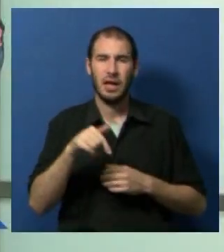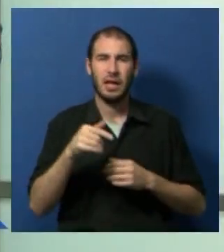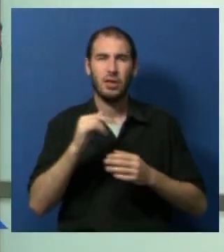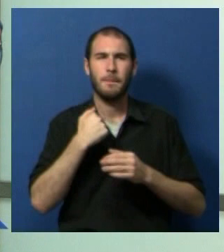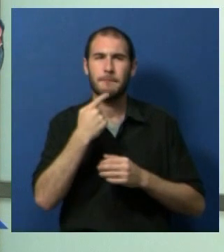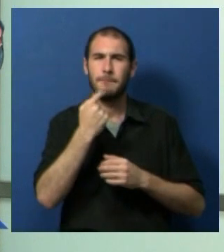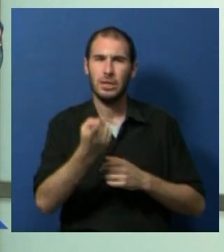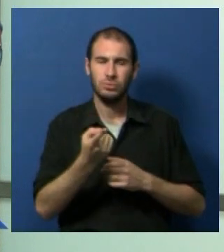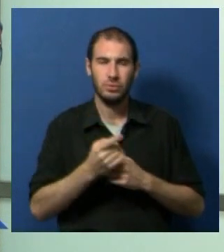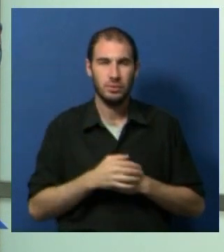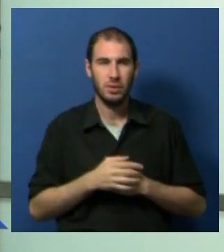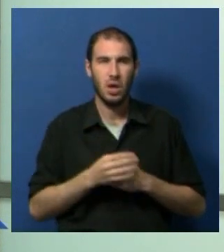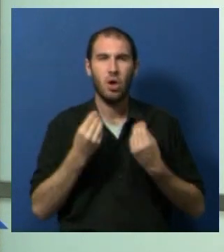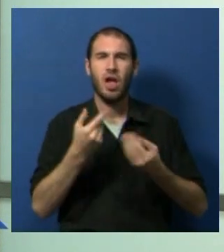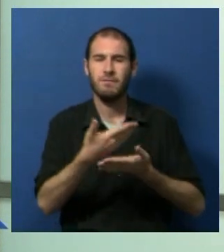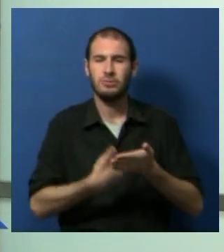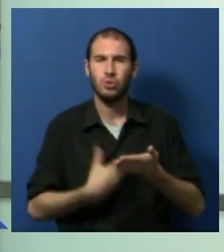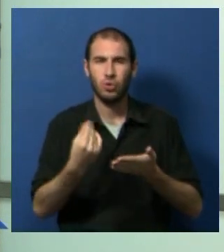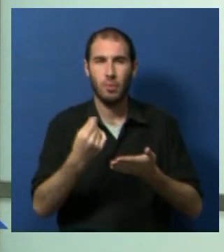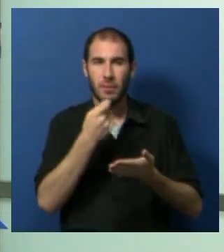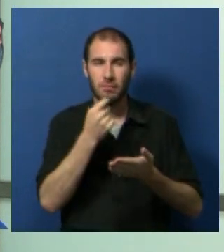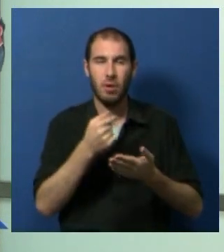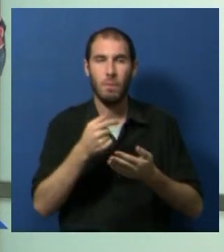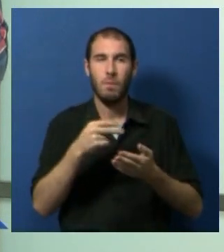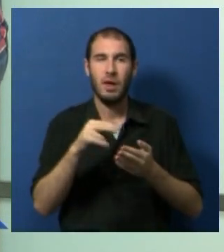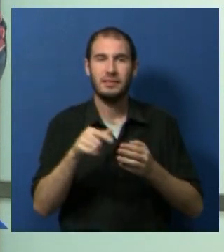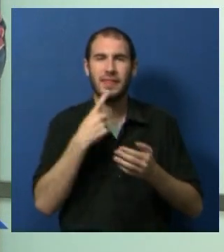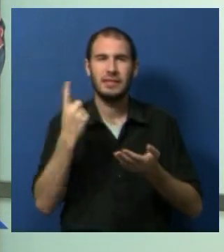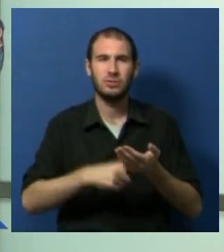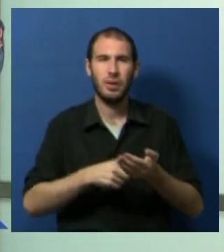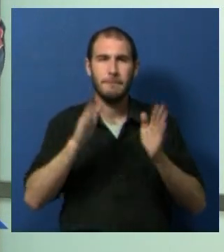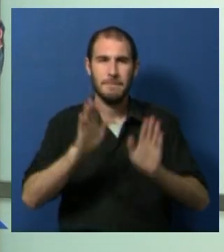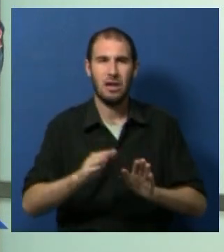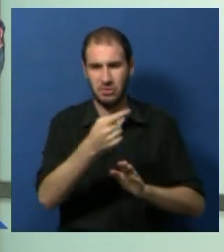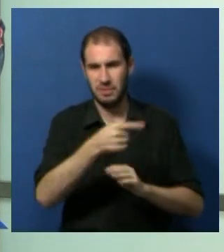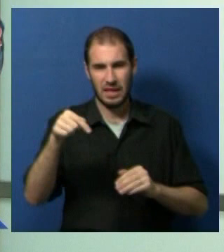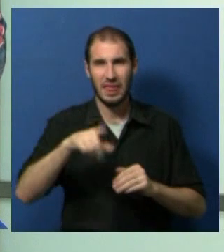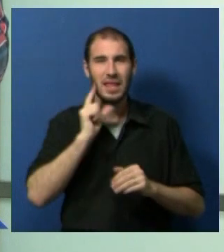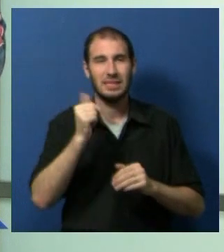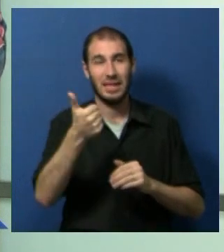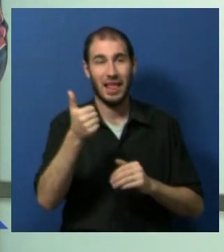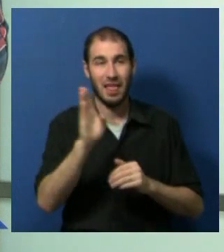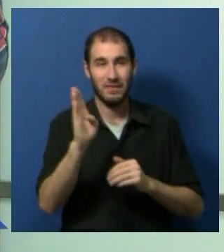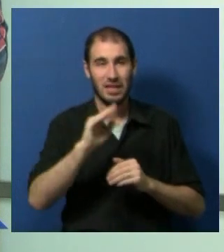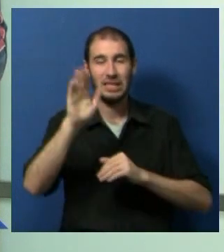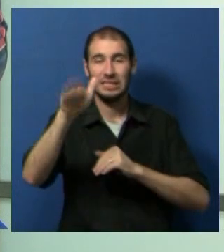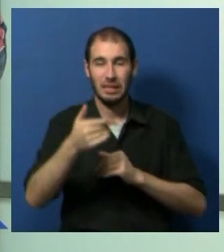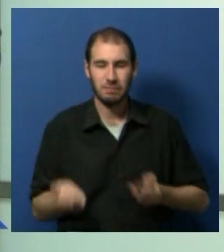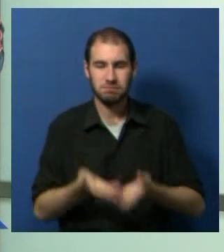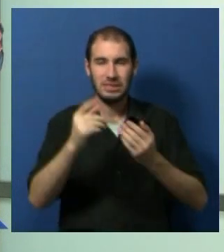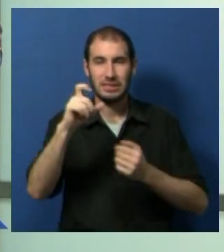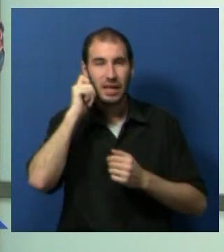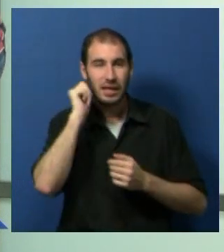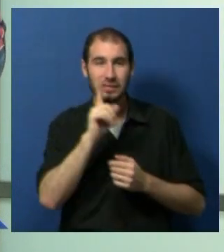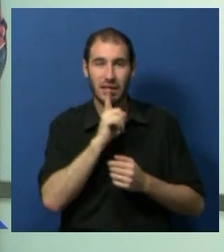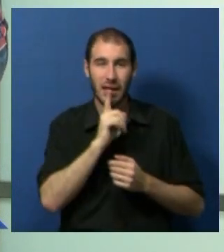le consulto cómo evalúa lo que puede llegar a ser el impacto de esta medida de fuerza para esta semana, 6 de abril, convocada o impulsada por la